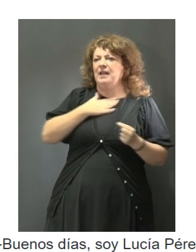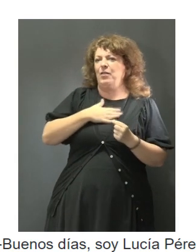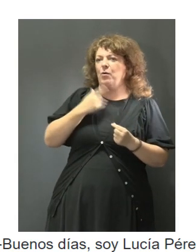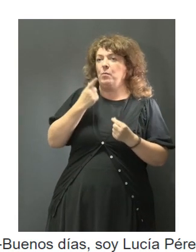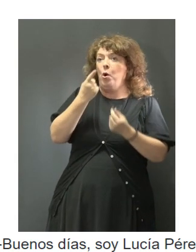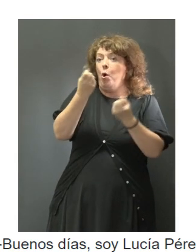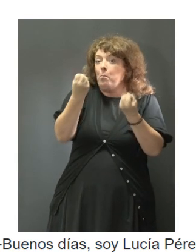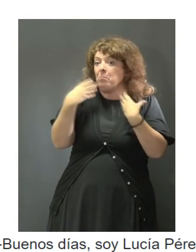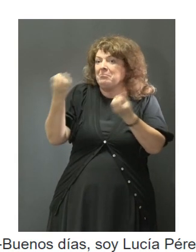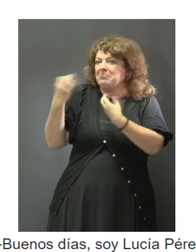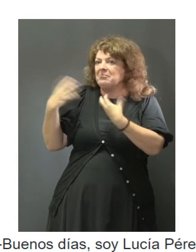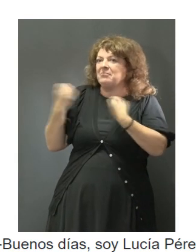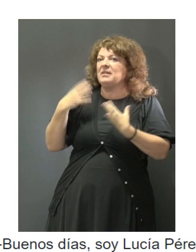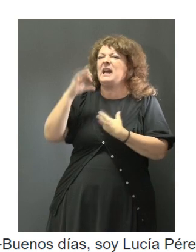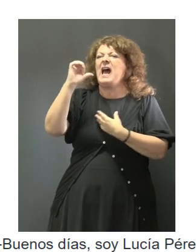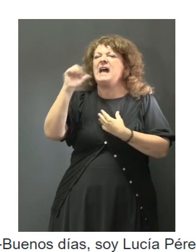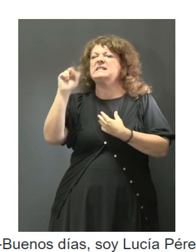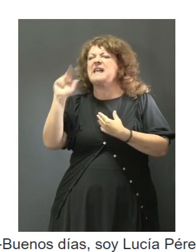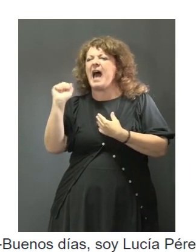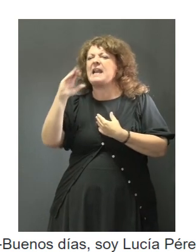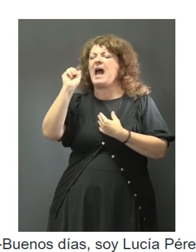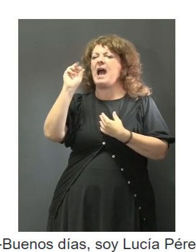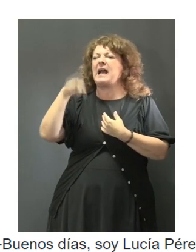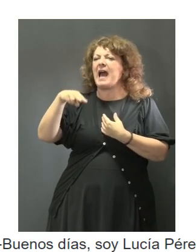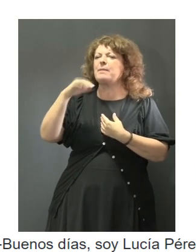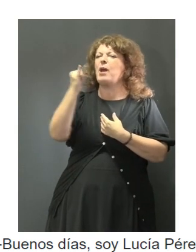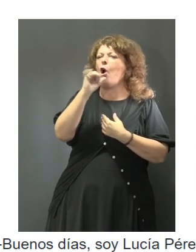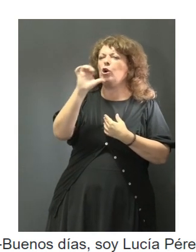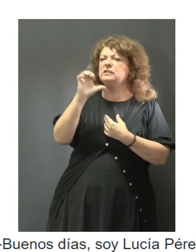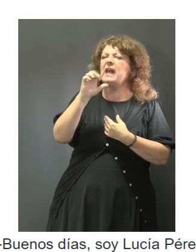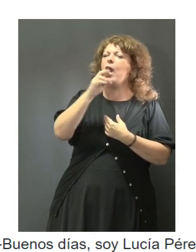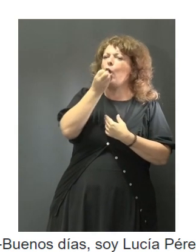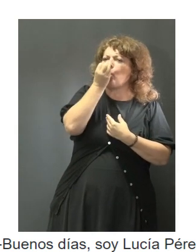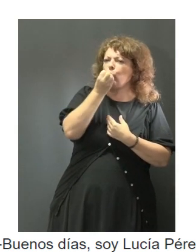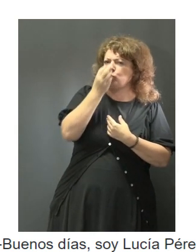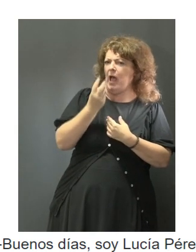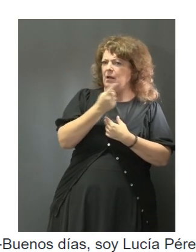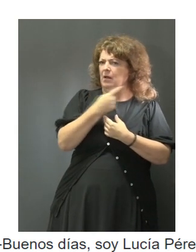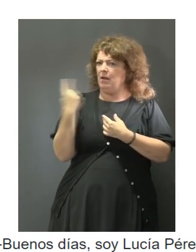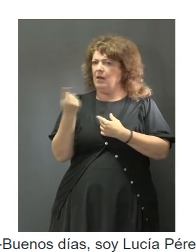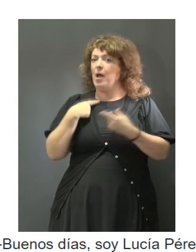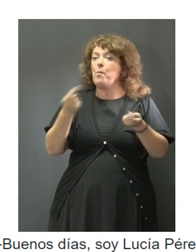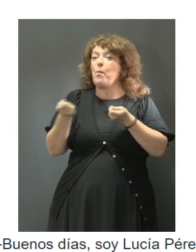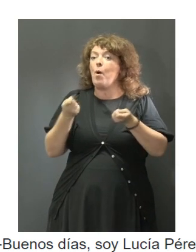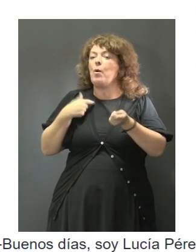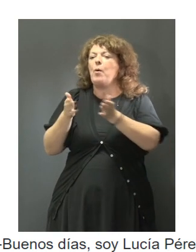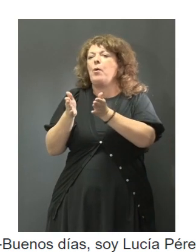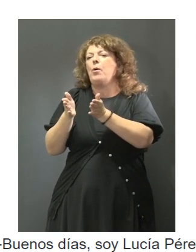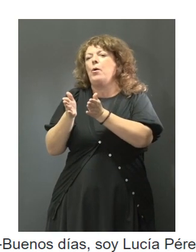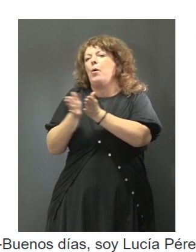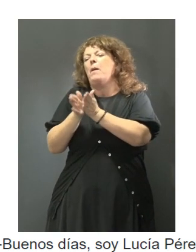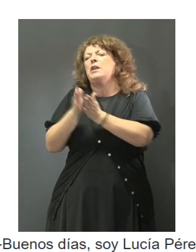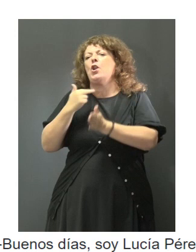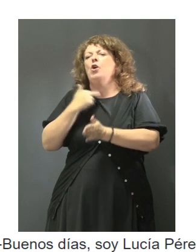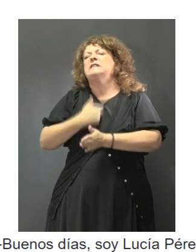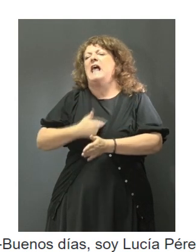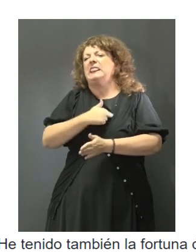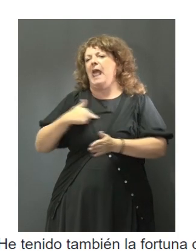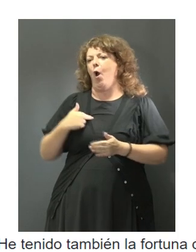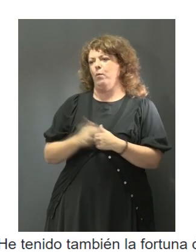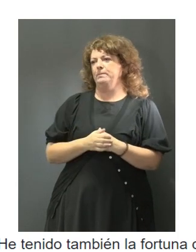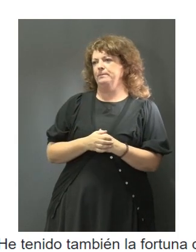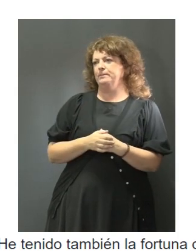lo que han aportado Sara, Carmen, José Ángel y Rosa, y con la moderación de Santiago.